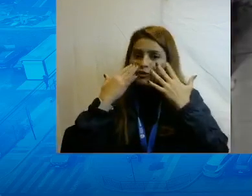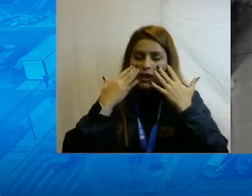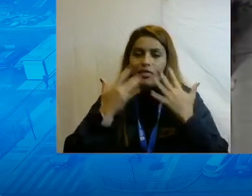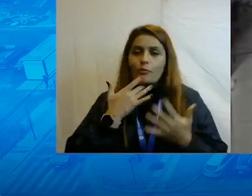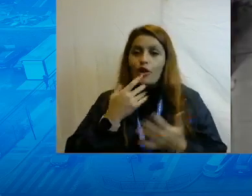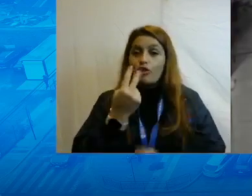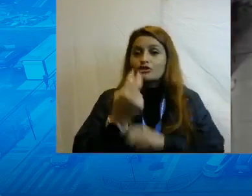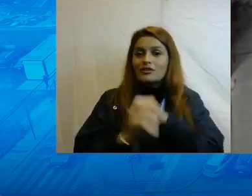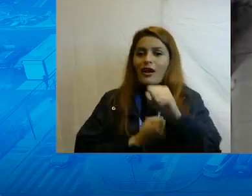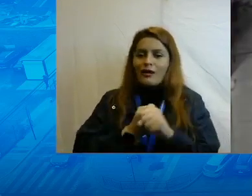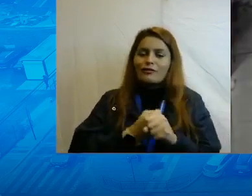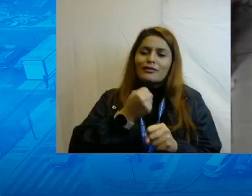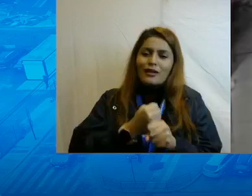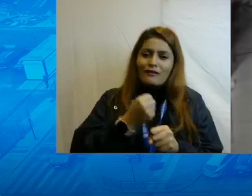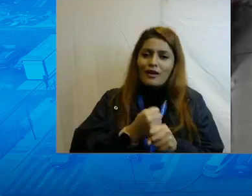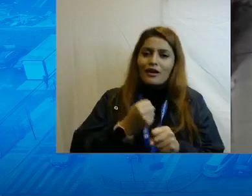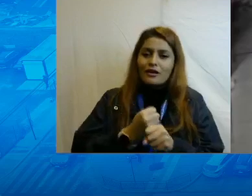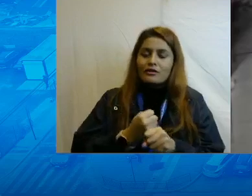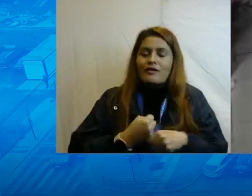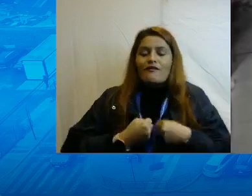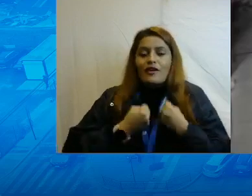en esta institución, de verdad que me la he jugado,